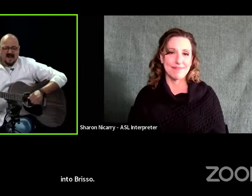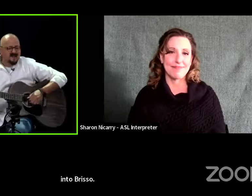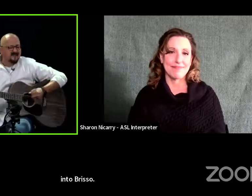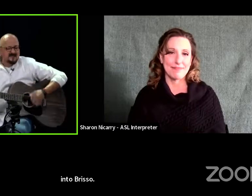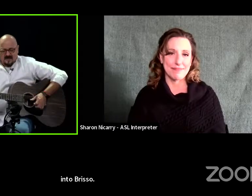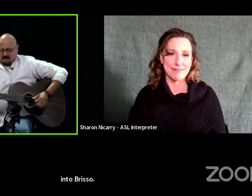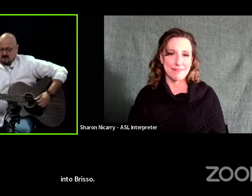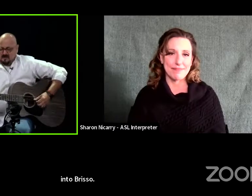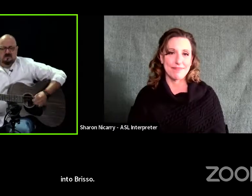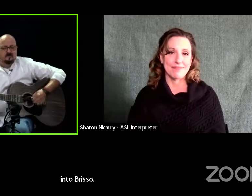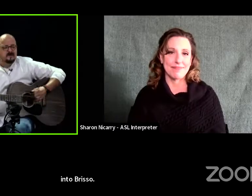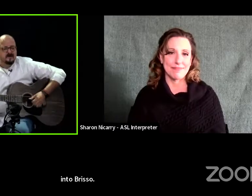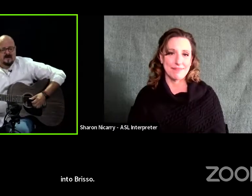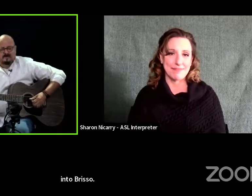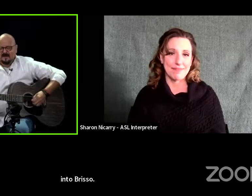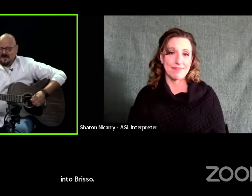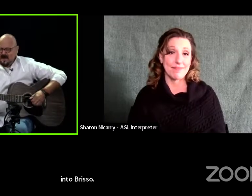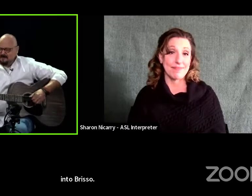Diddy-bi-doo-ba-bow,